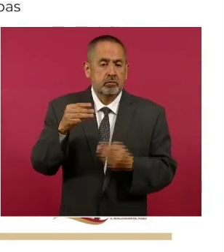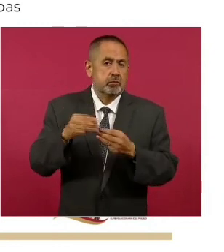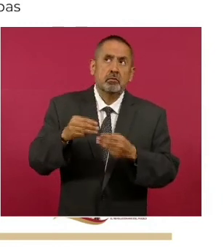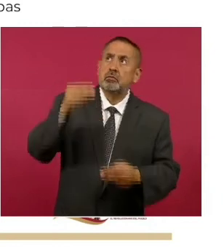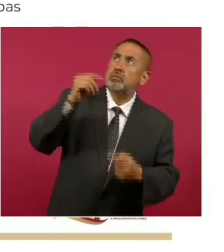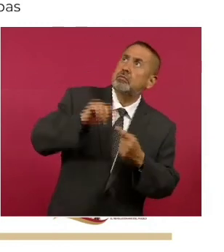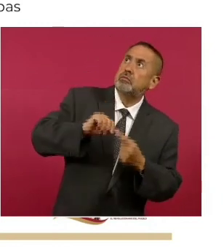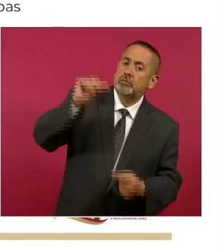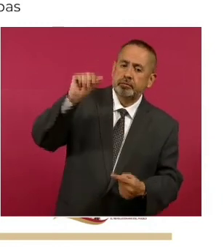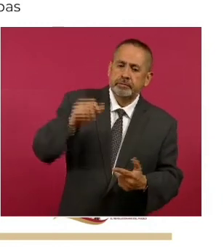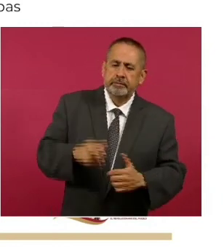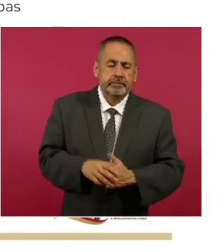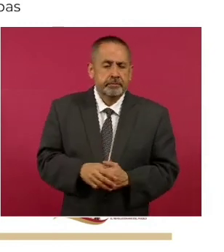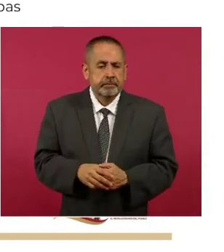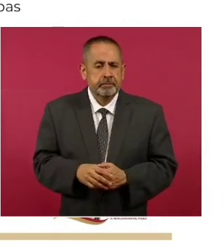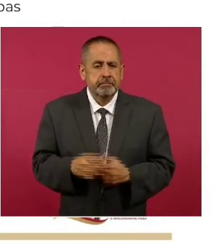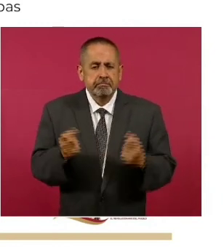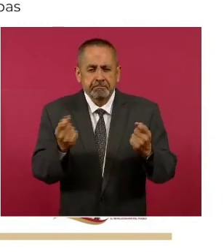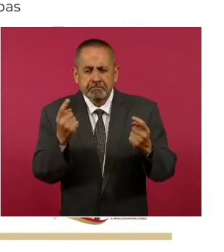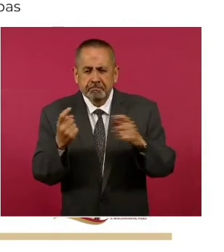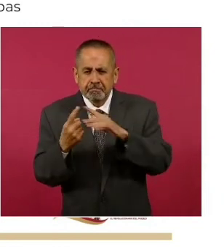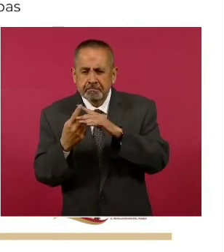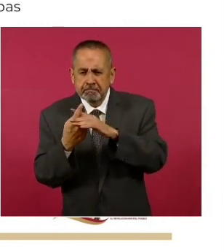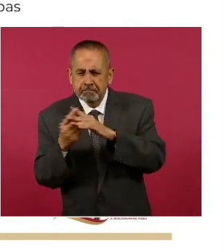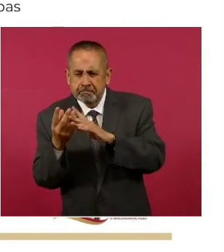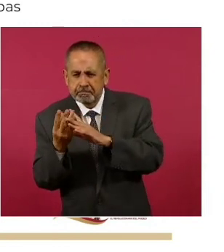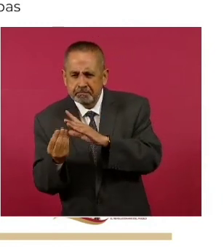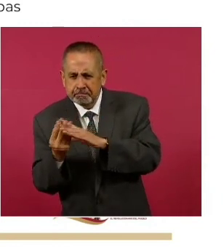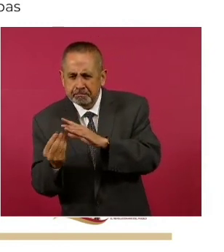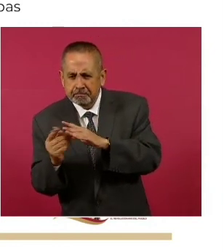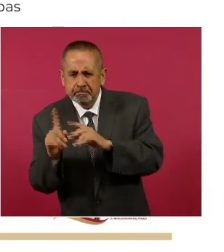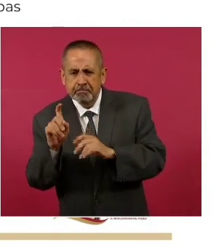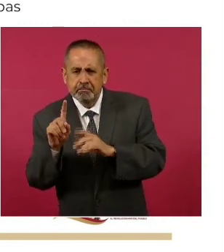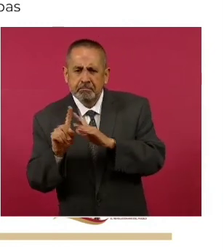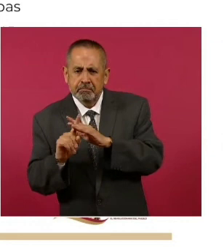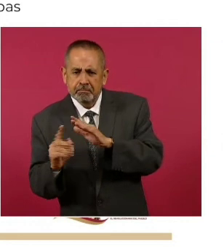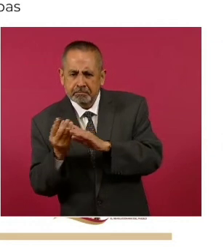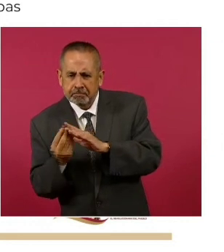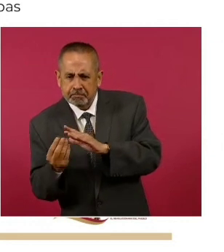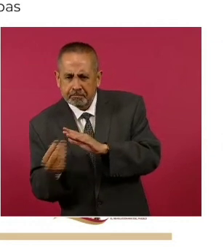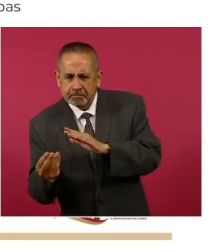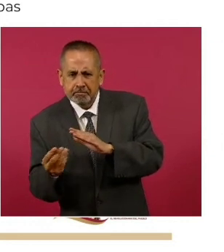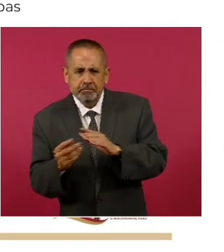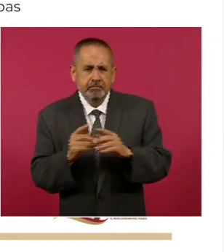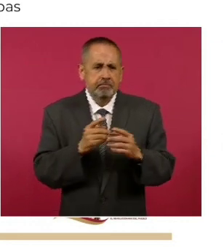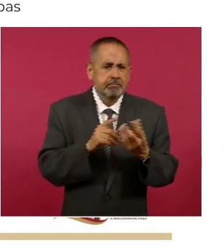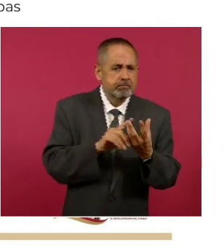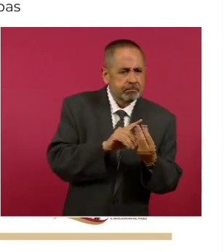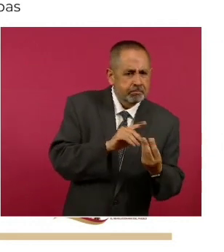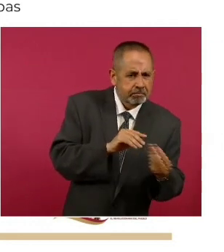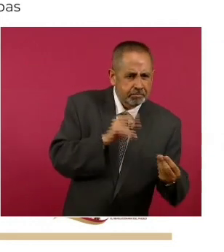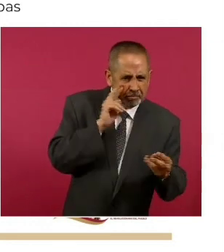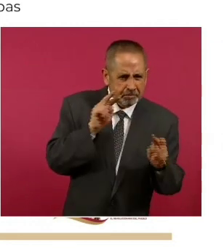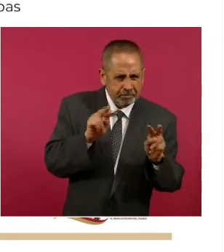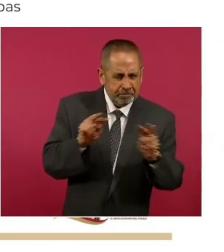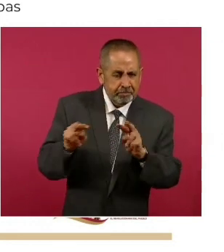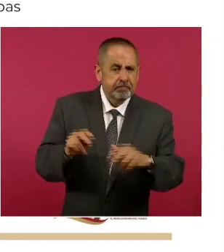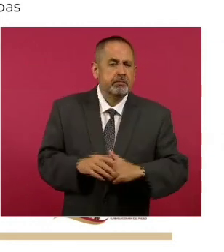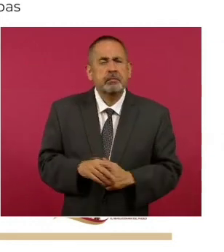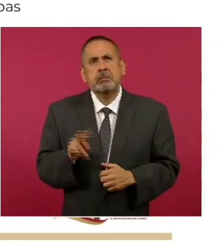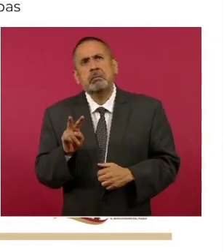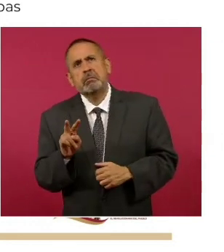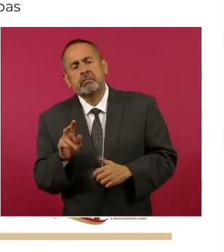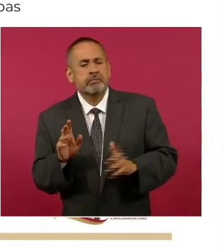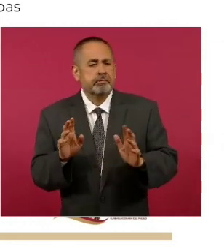altura. Las filtraciones que vemos o que la población revisa